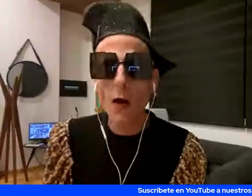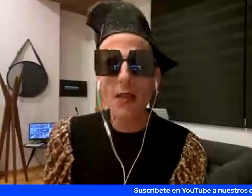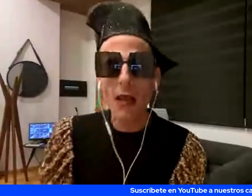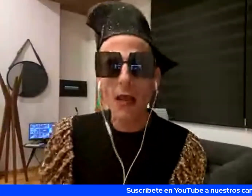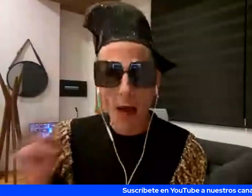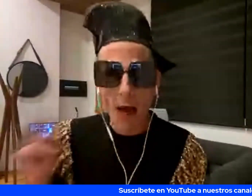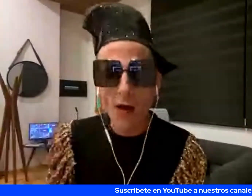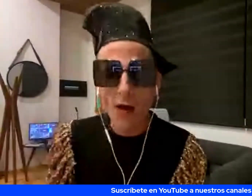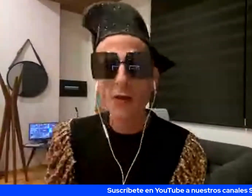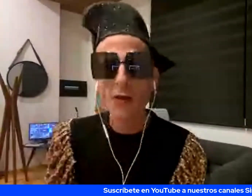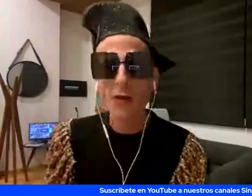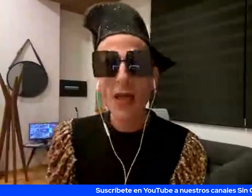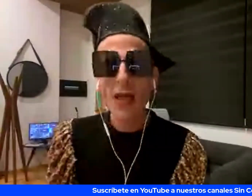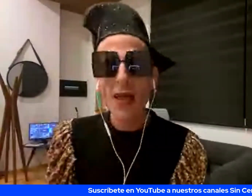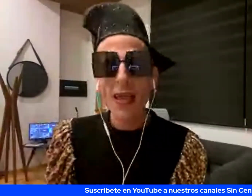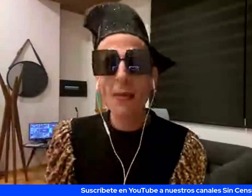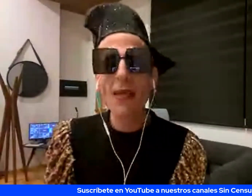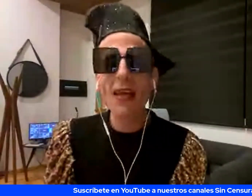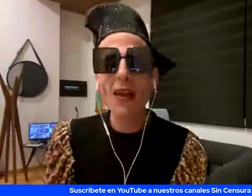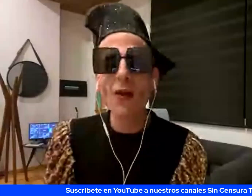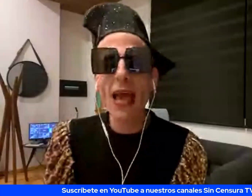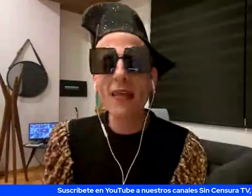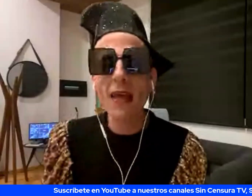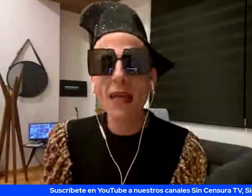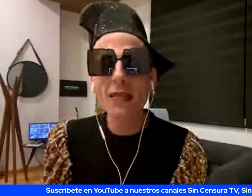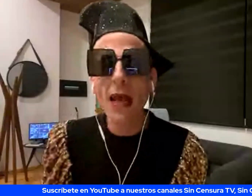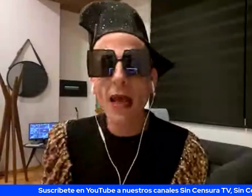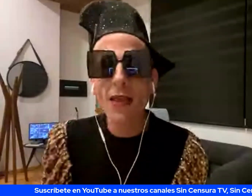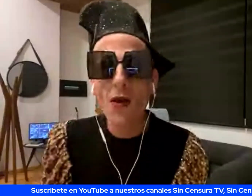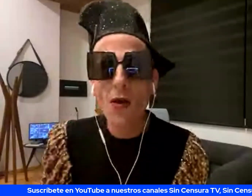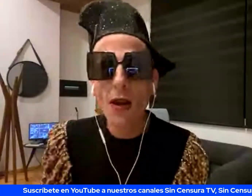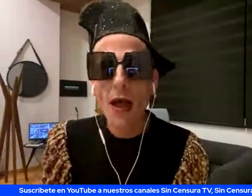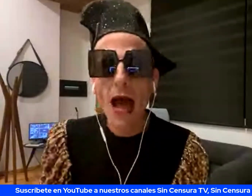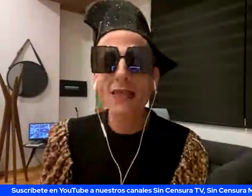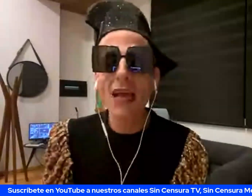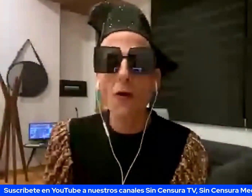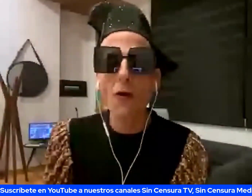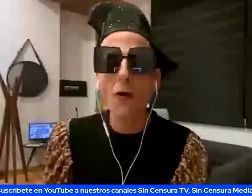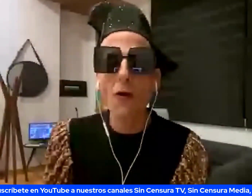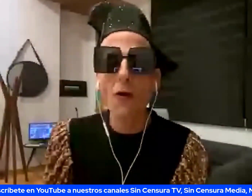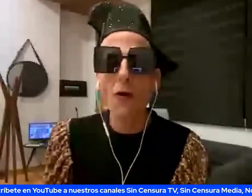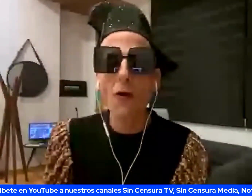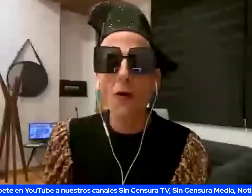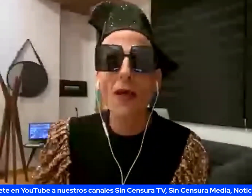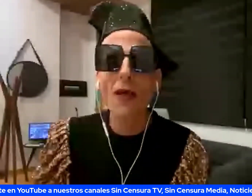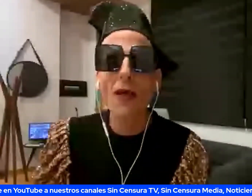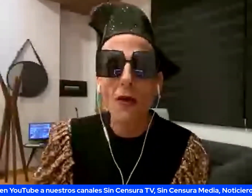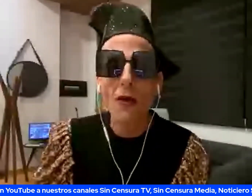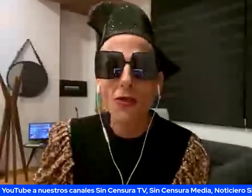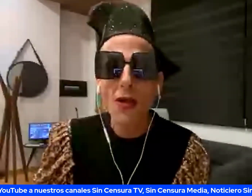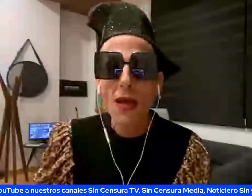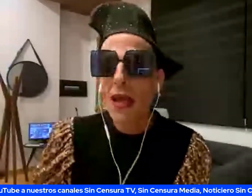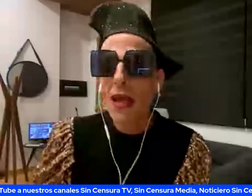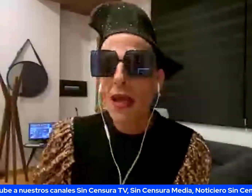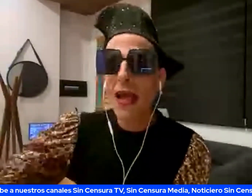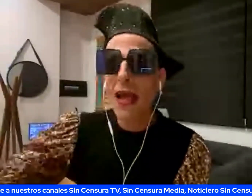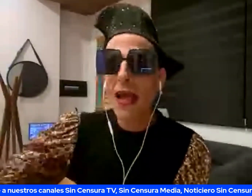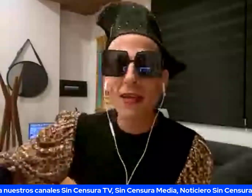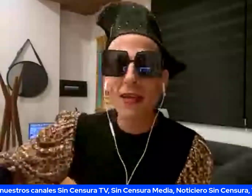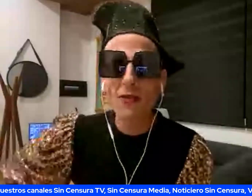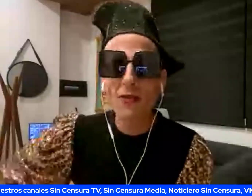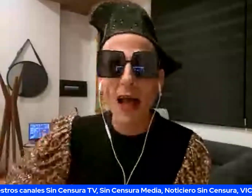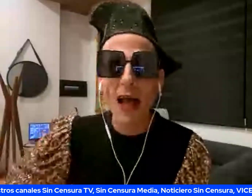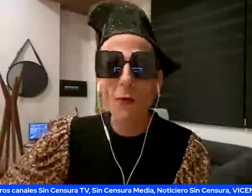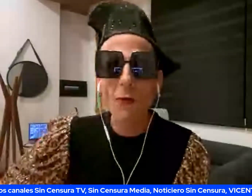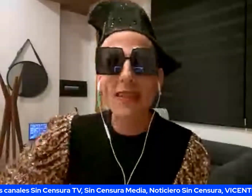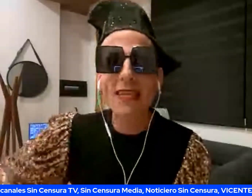Quintana Roo, vinieron varios y me dijeron, Eddie, está cañón. Hasta rompimos el récord de vuelos